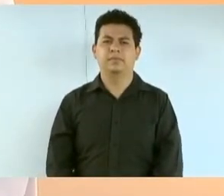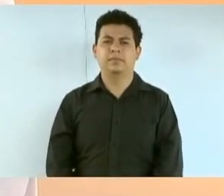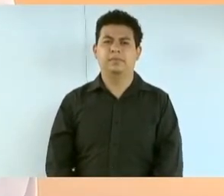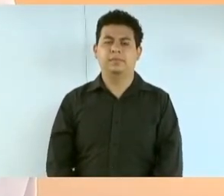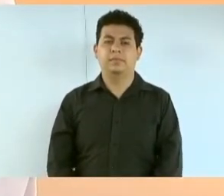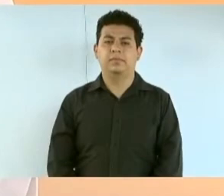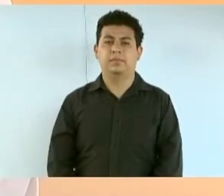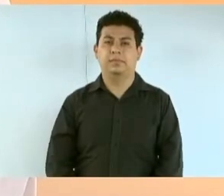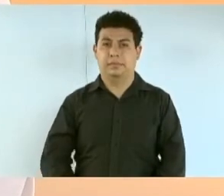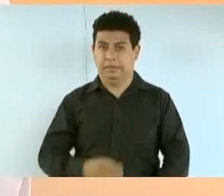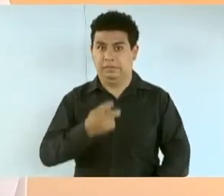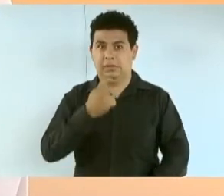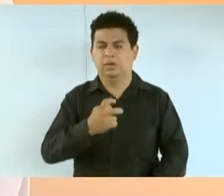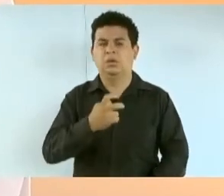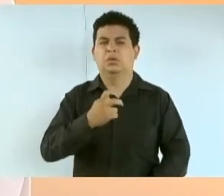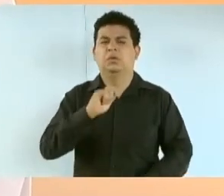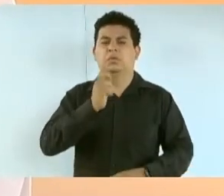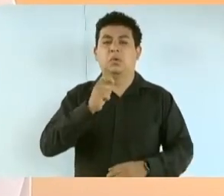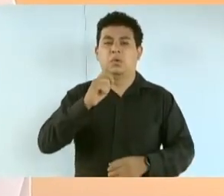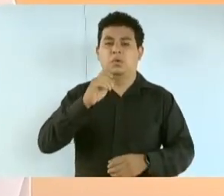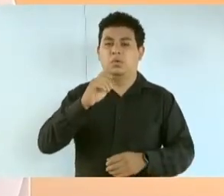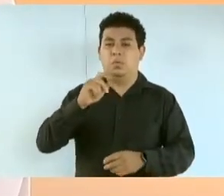cultura de los pueblos,